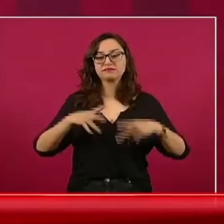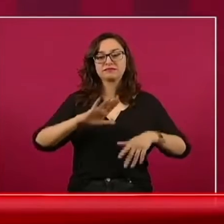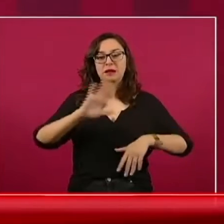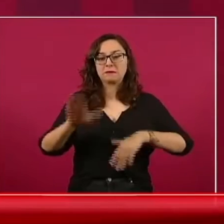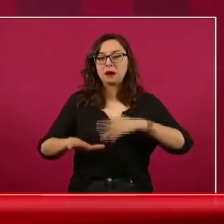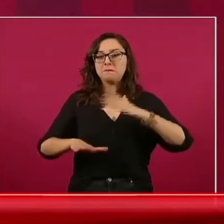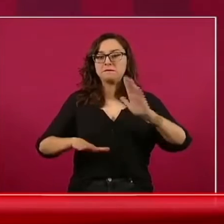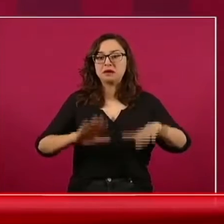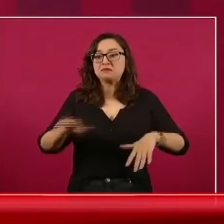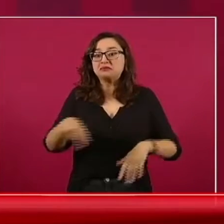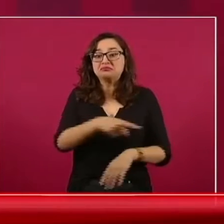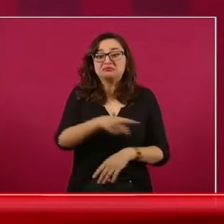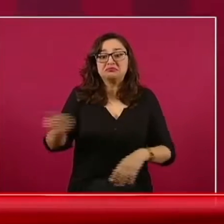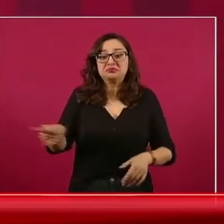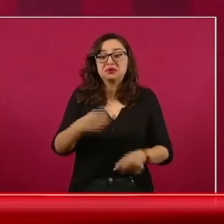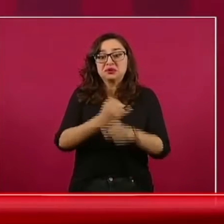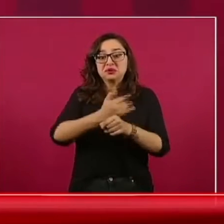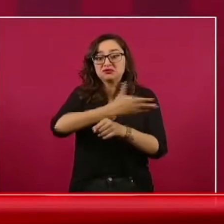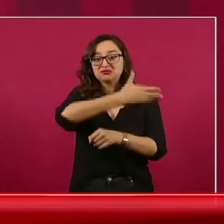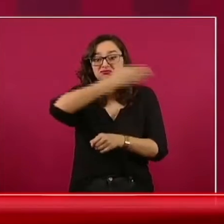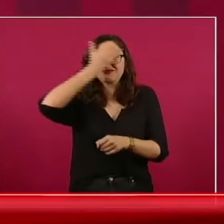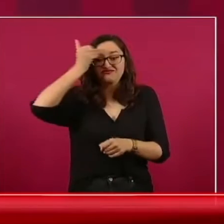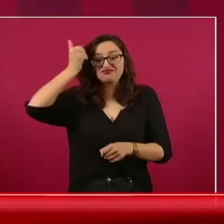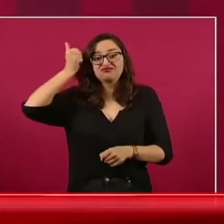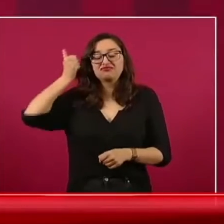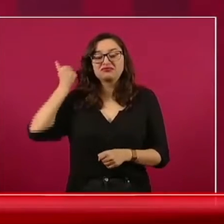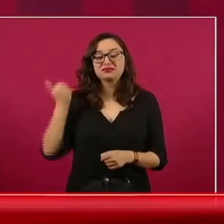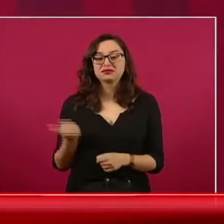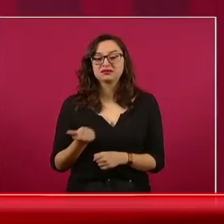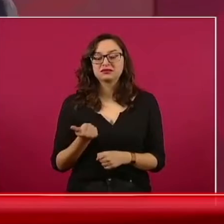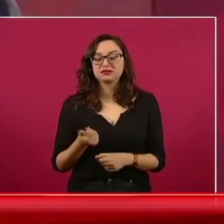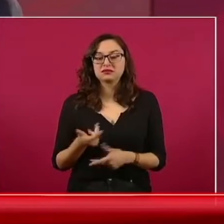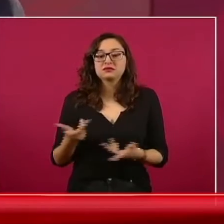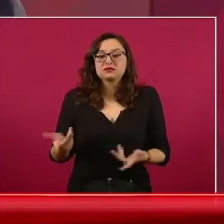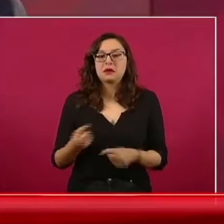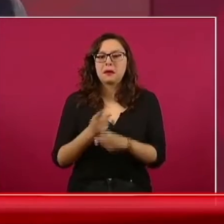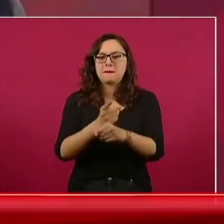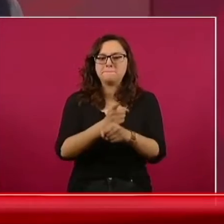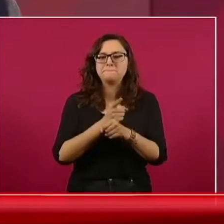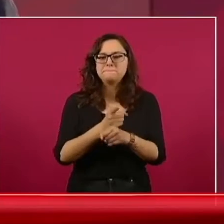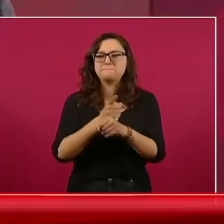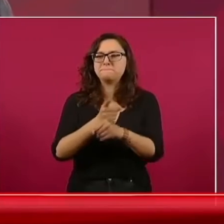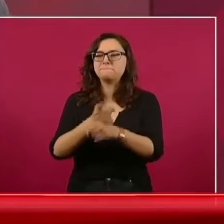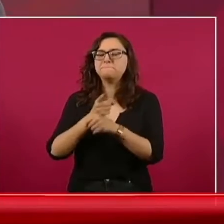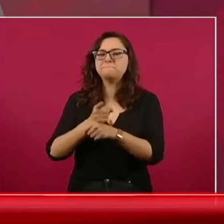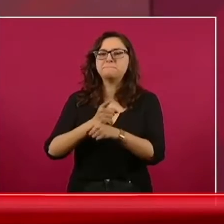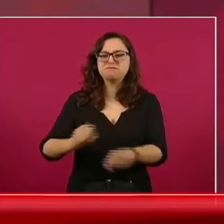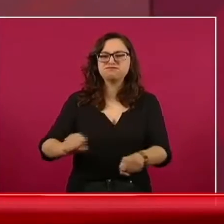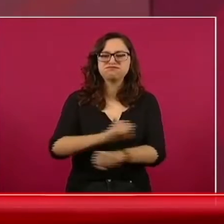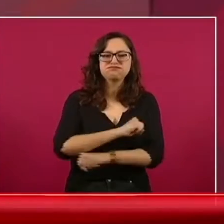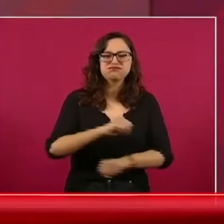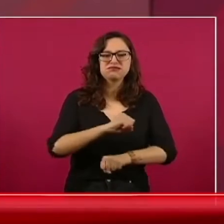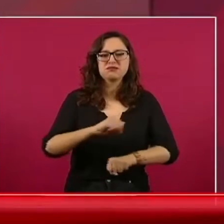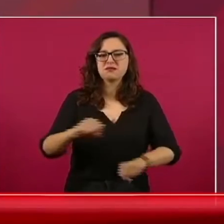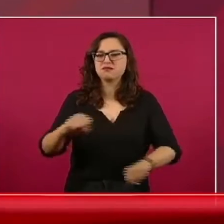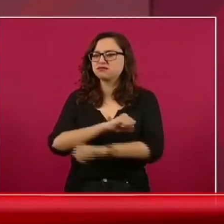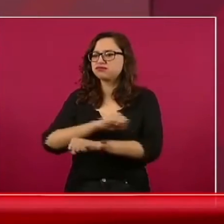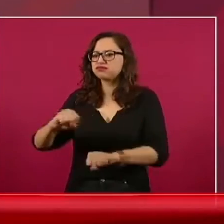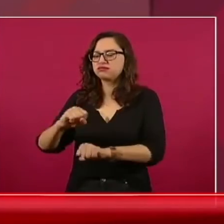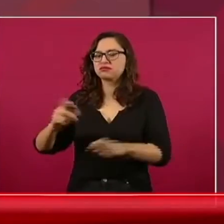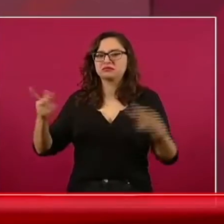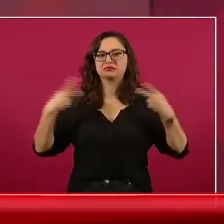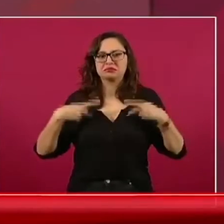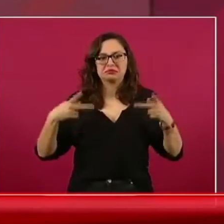inocentes porque se está bombardeando y hay muertos